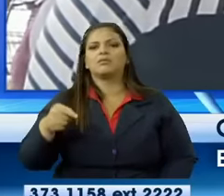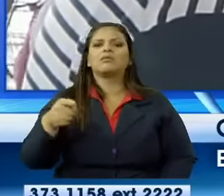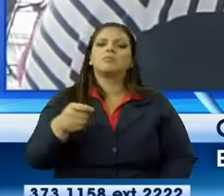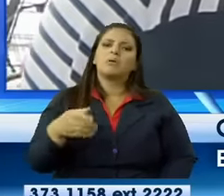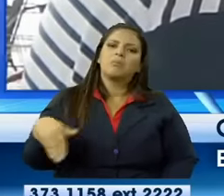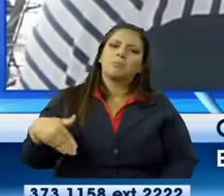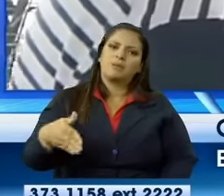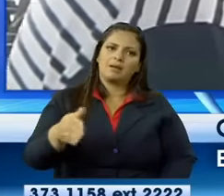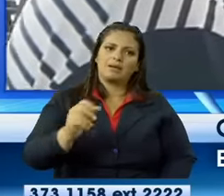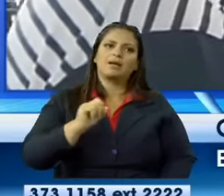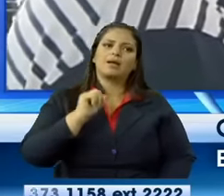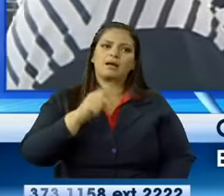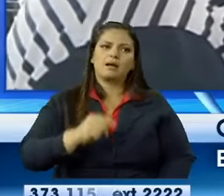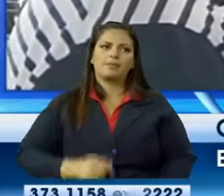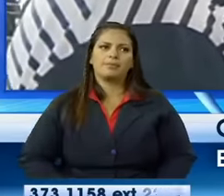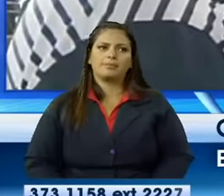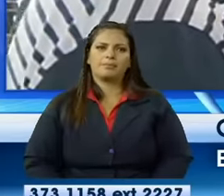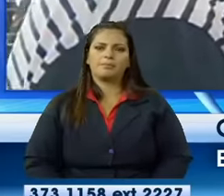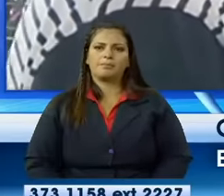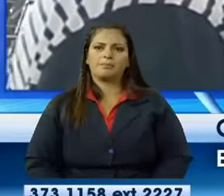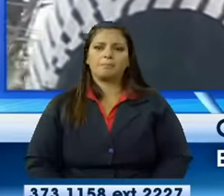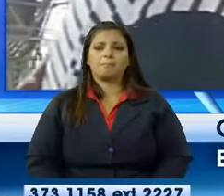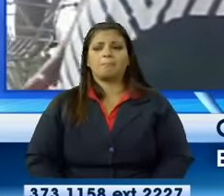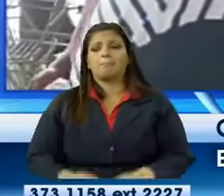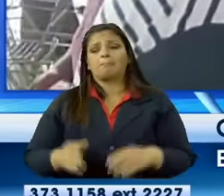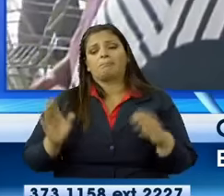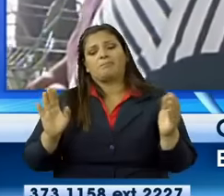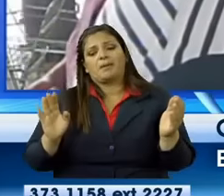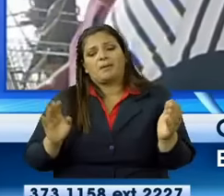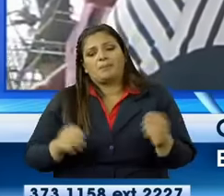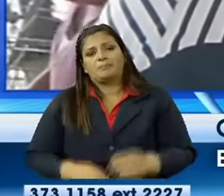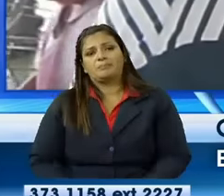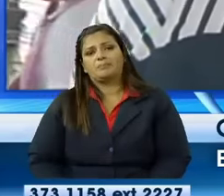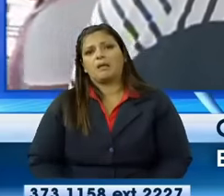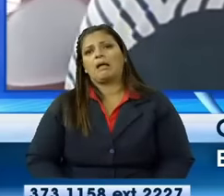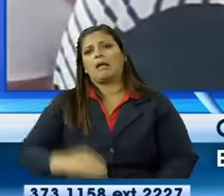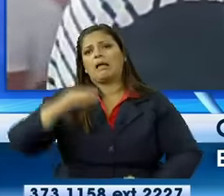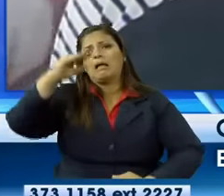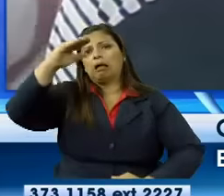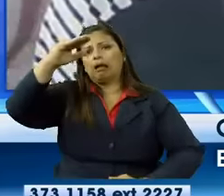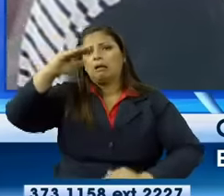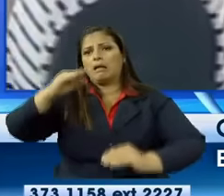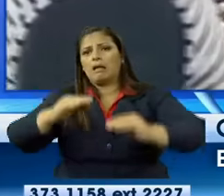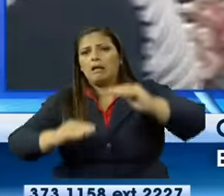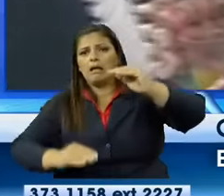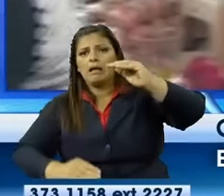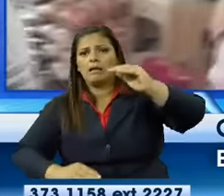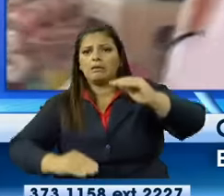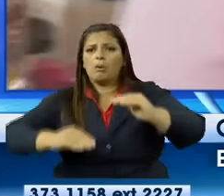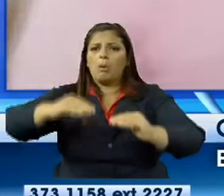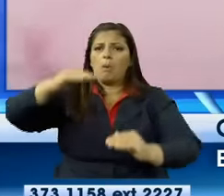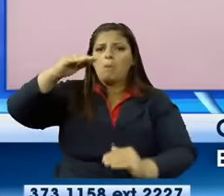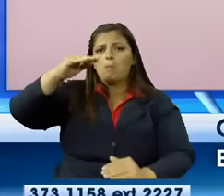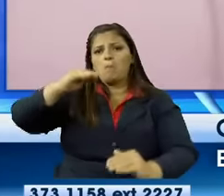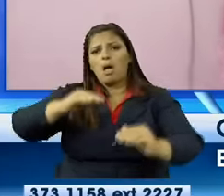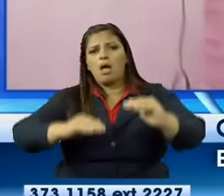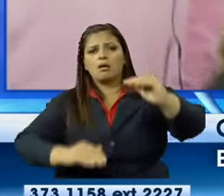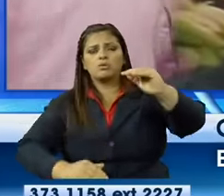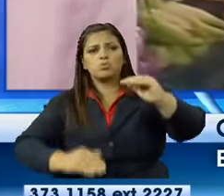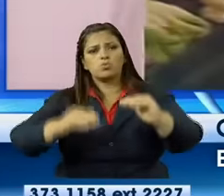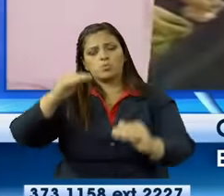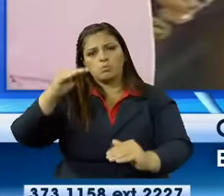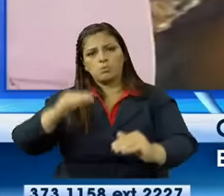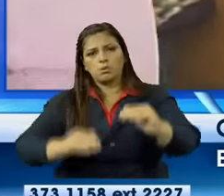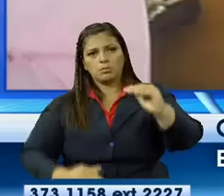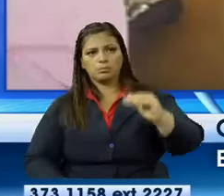caro. Sí, el marisco está caro. Bueno, ya nos tienen acostumbrados a esto, ¿no? Que estamos como el ascensor. Subimos y subimos. Hay que hacernos más maroma y media, mi